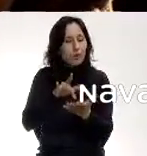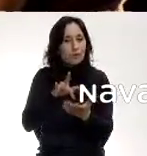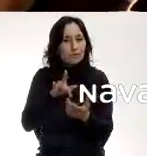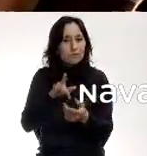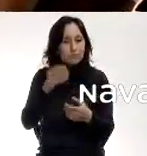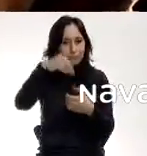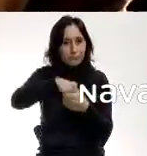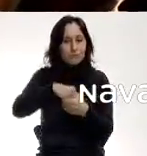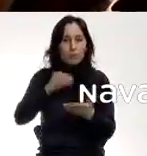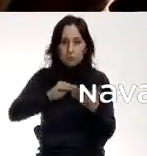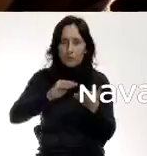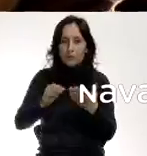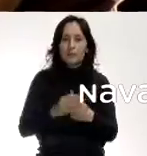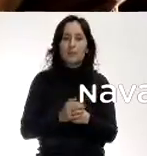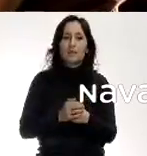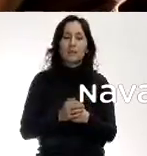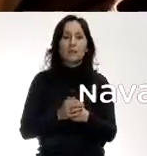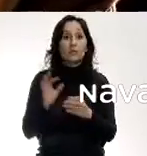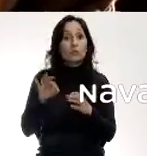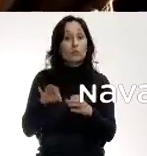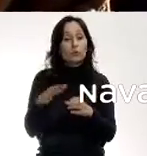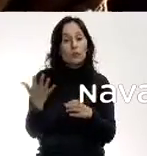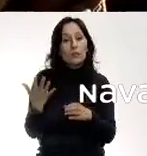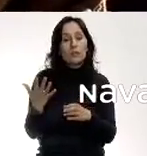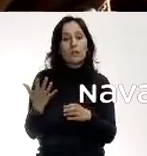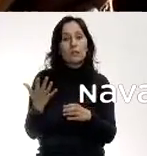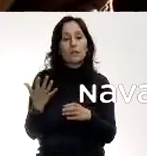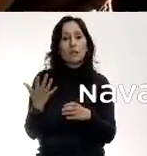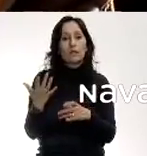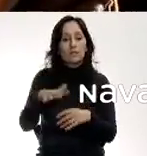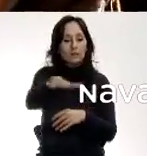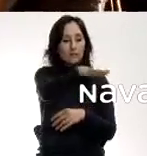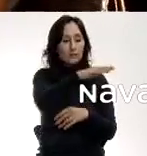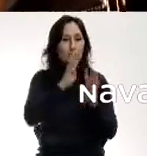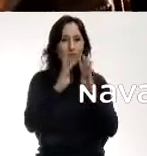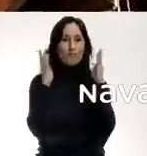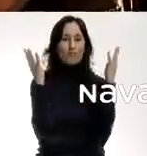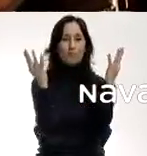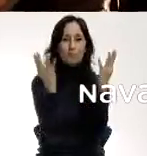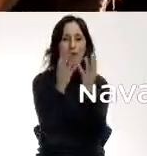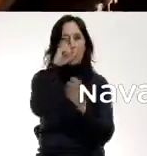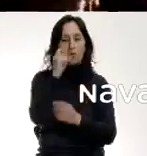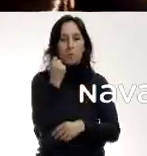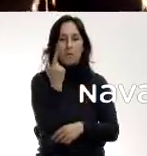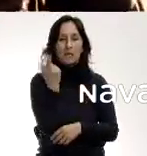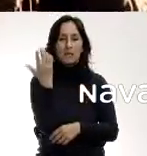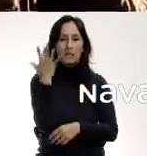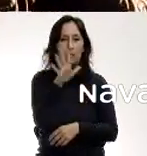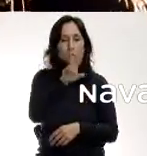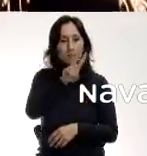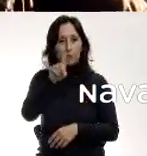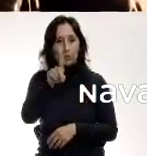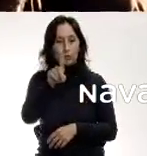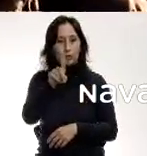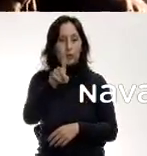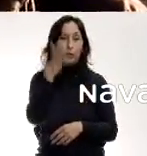repetidas ocasiones. Y con la gran suerte que no fuese destruida las murallas en 1521, cuando